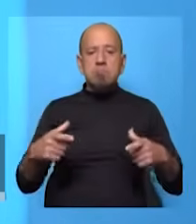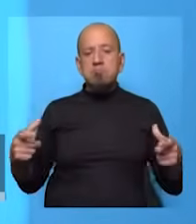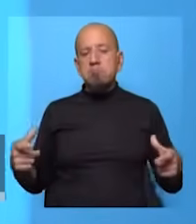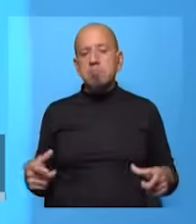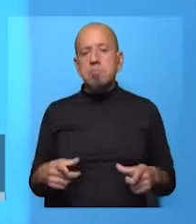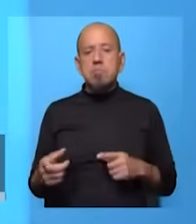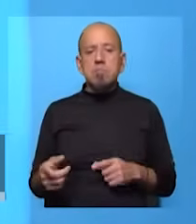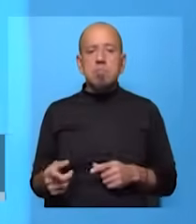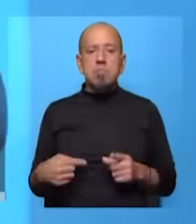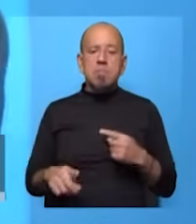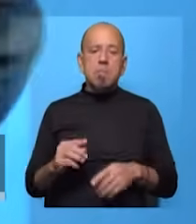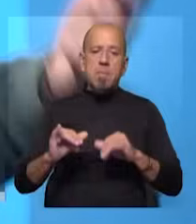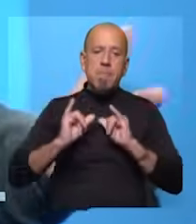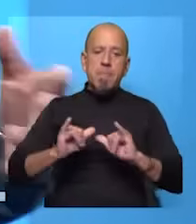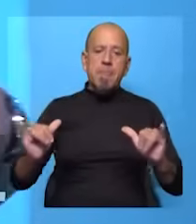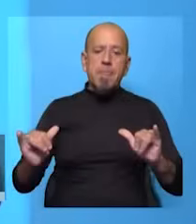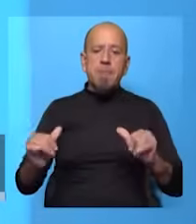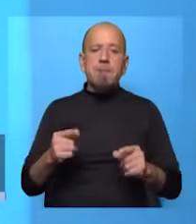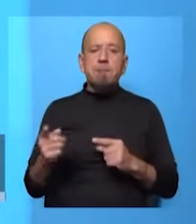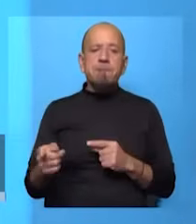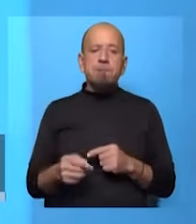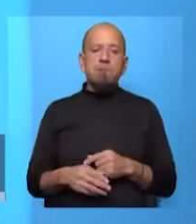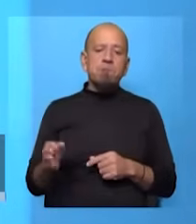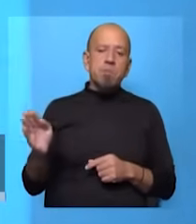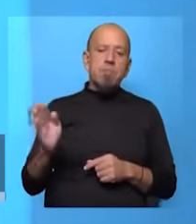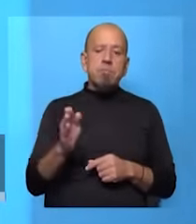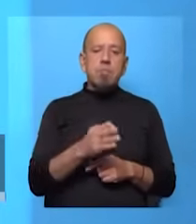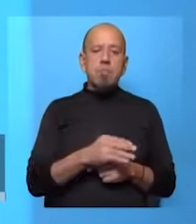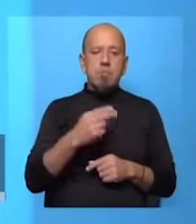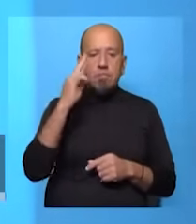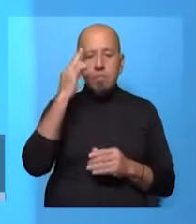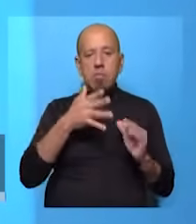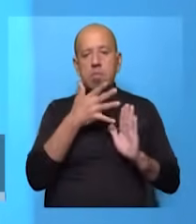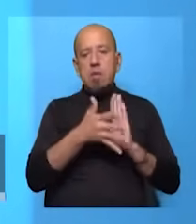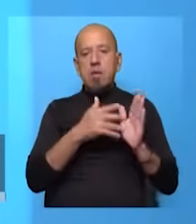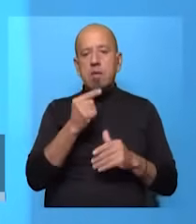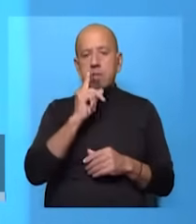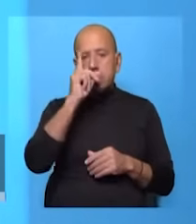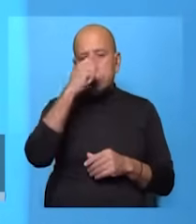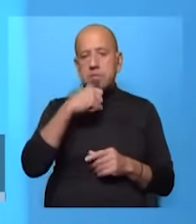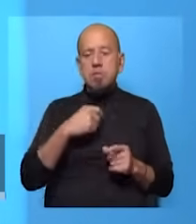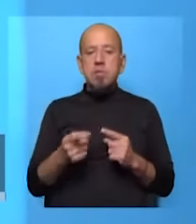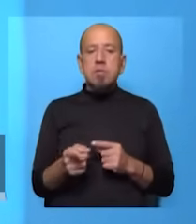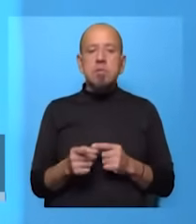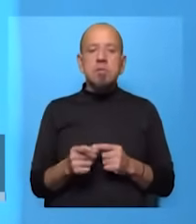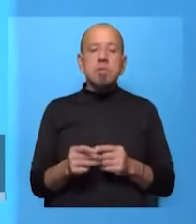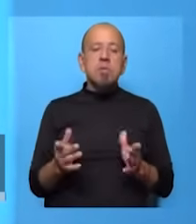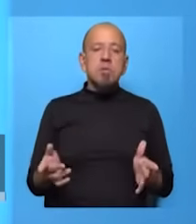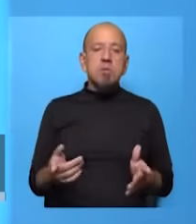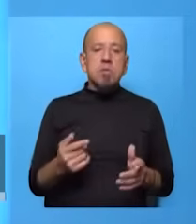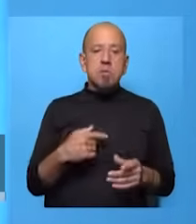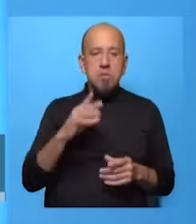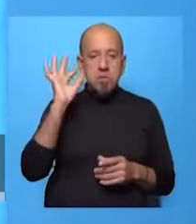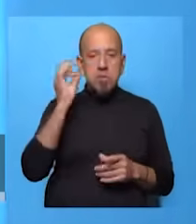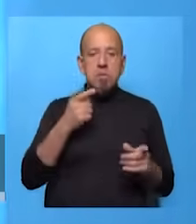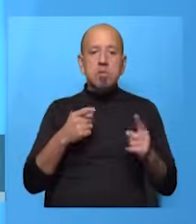y bueno lanzamos la campaña sale una recorrida por todo el país y por todo montevido por supuesto y yo creo que van a haber novedades